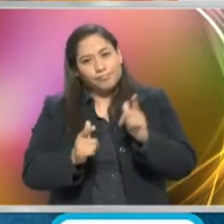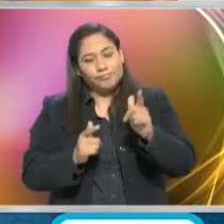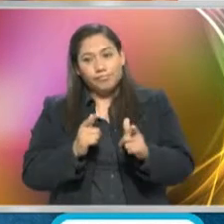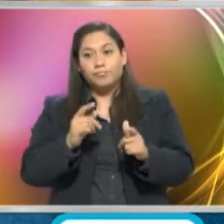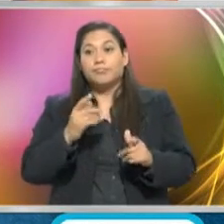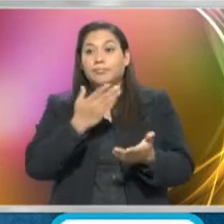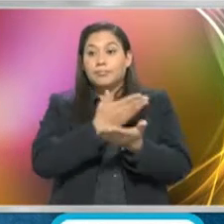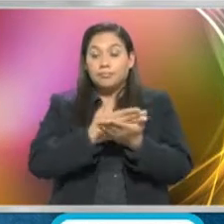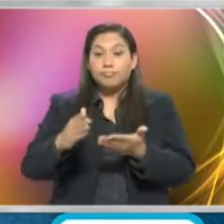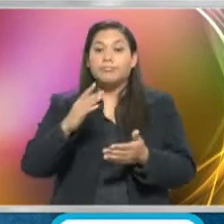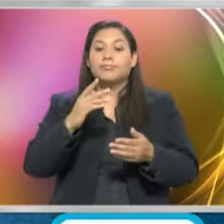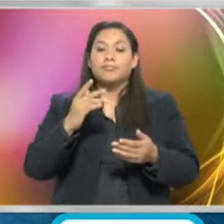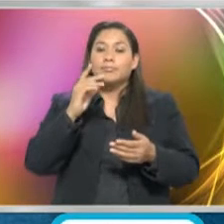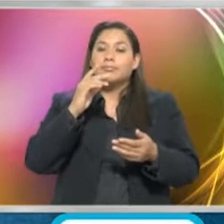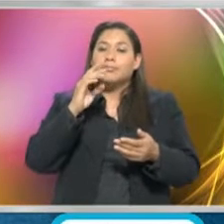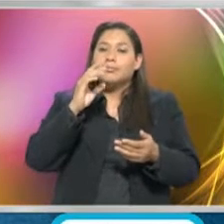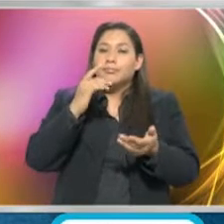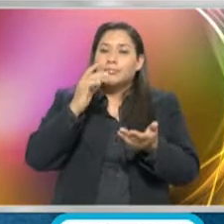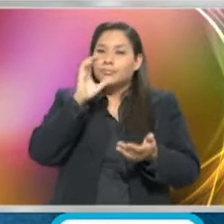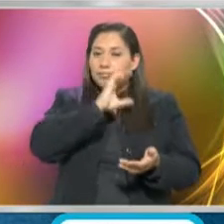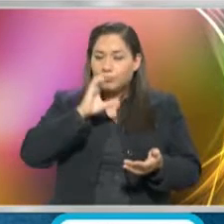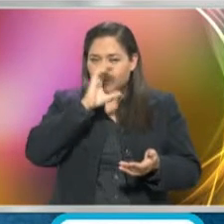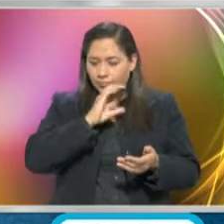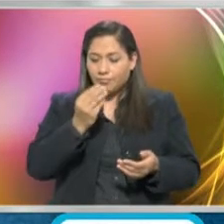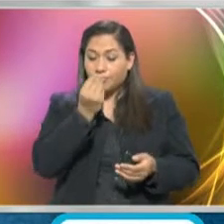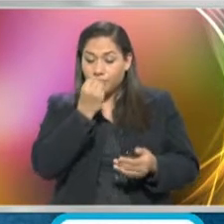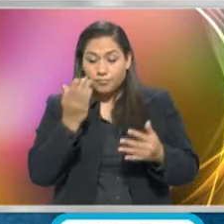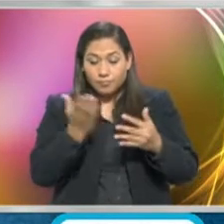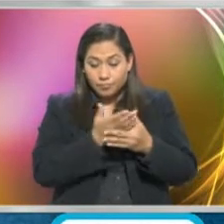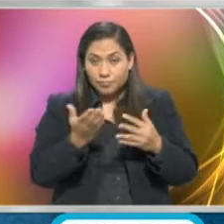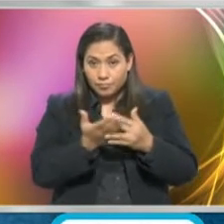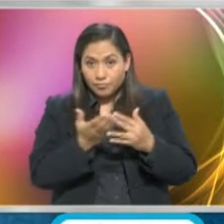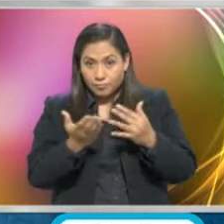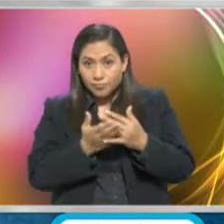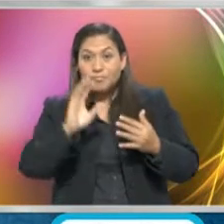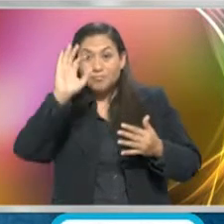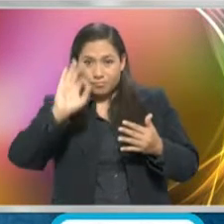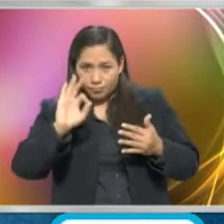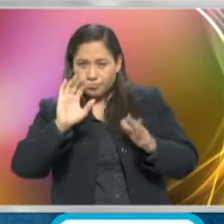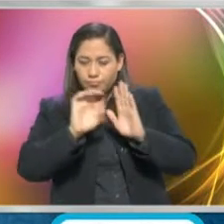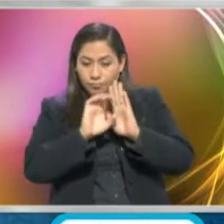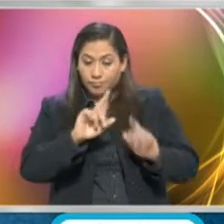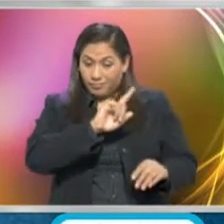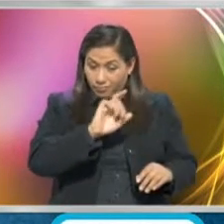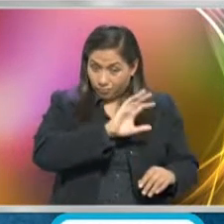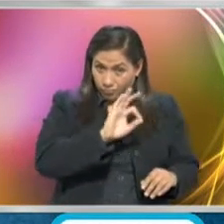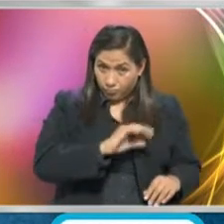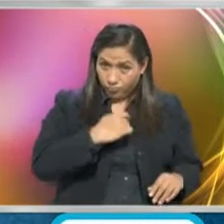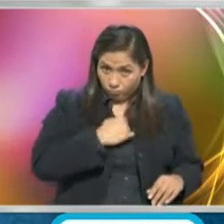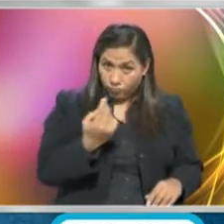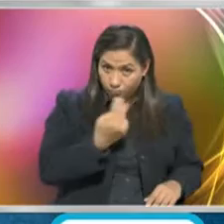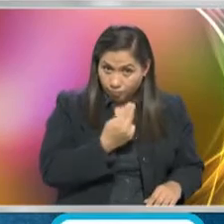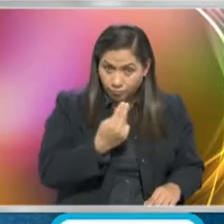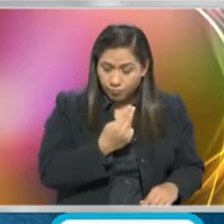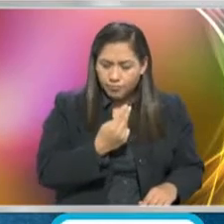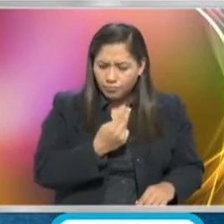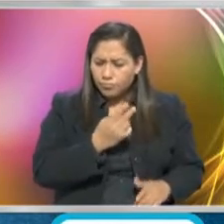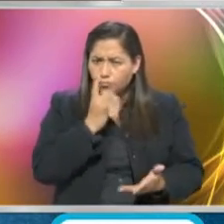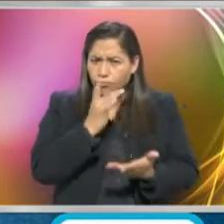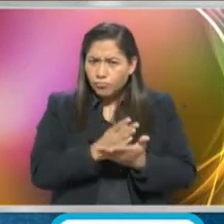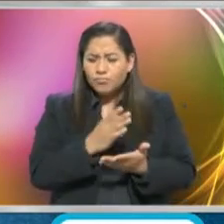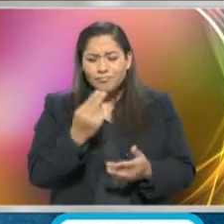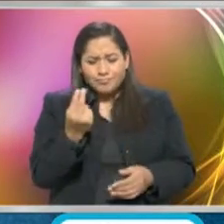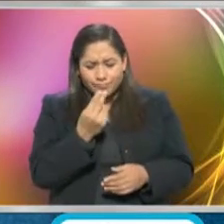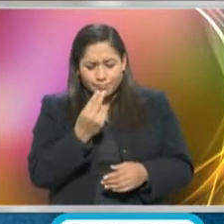poner un ejemplo en calorías. La comida se debe distribuir en porcentaje, por decir, del 100% que necesitamos, solo vamos